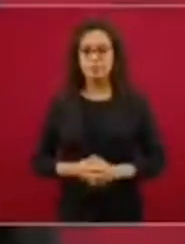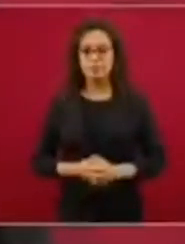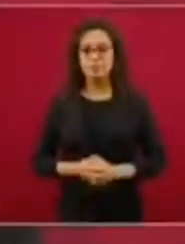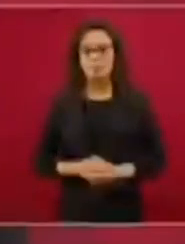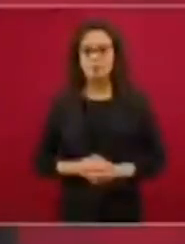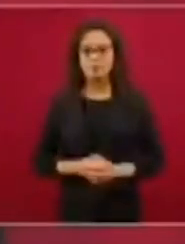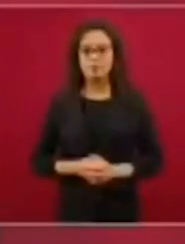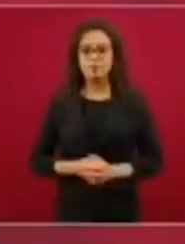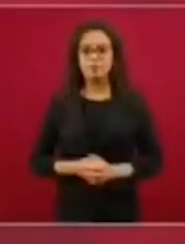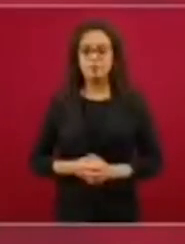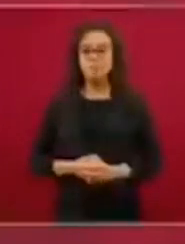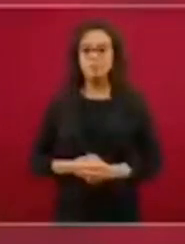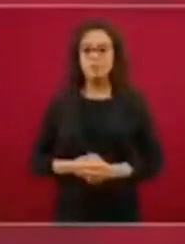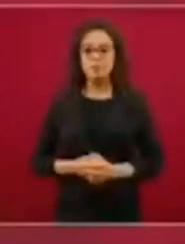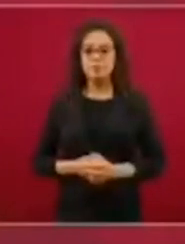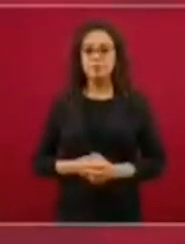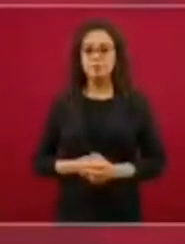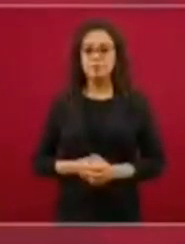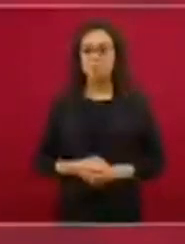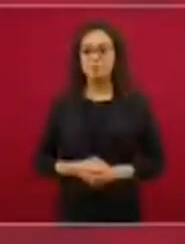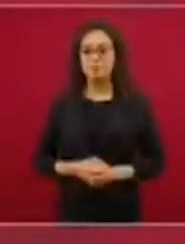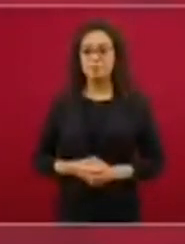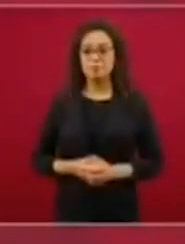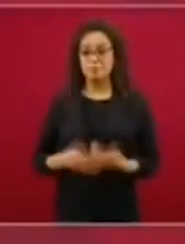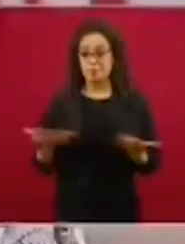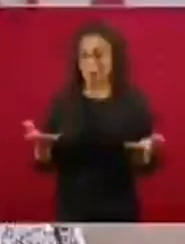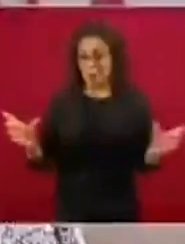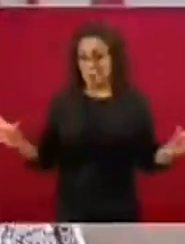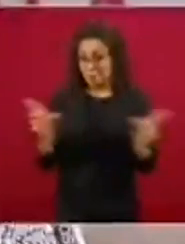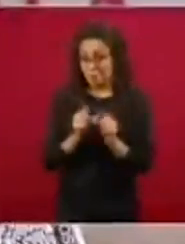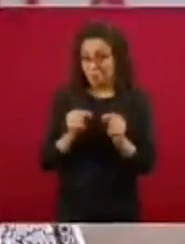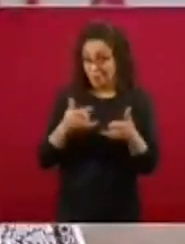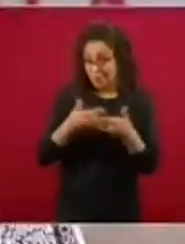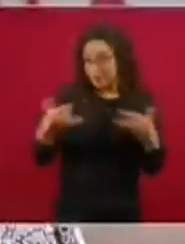¿Quieren la historia en breve?